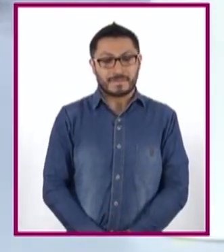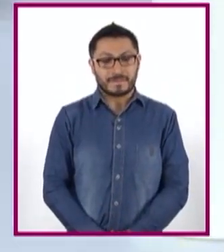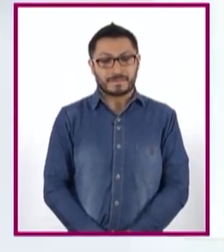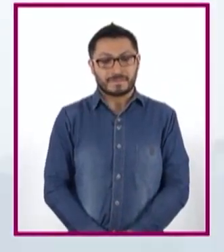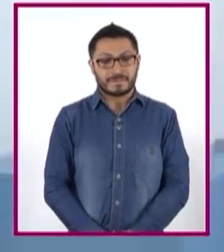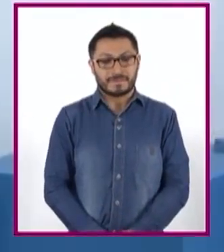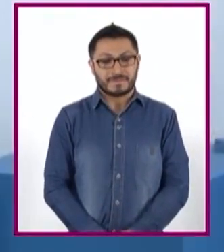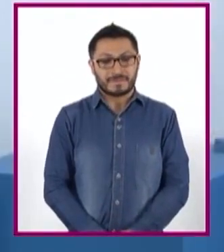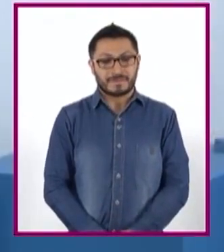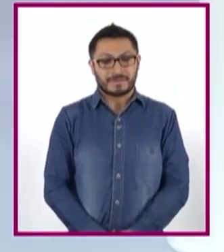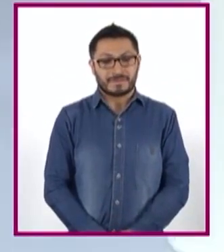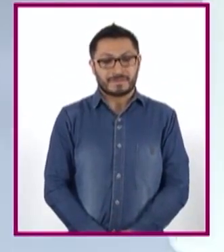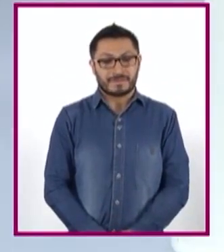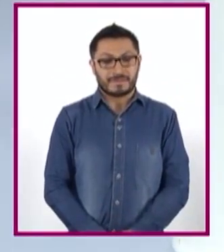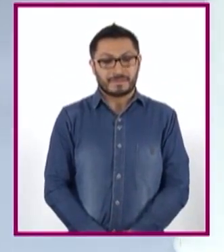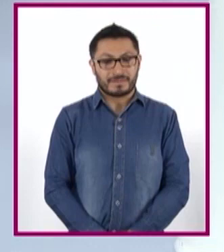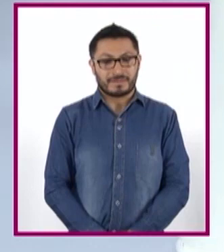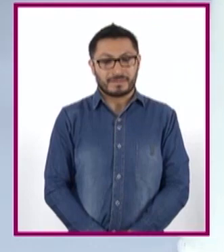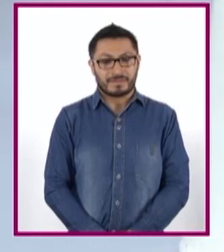Ay.